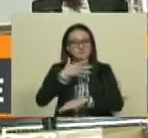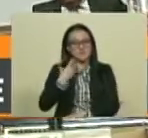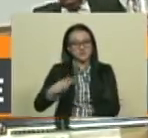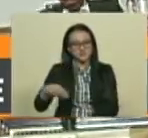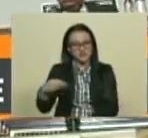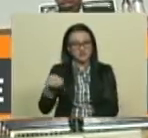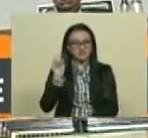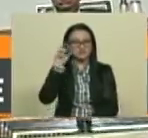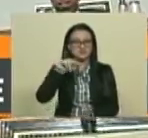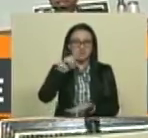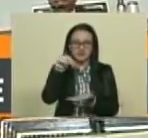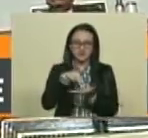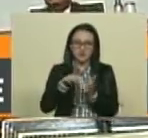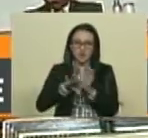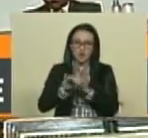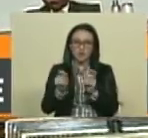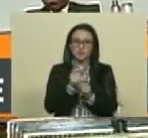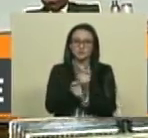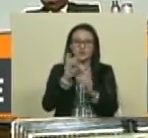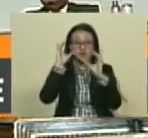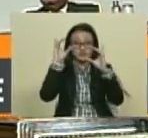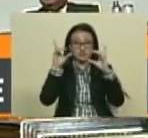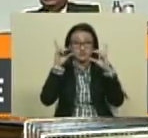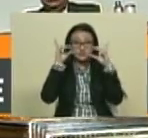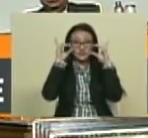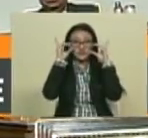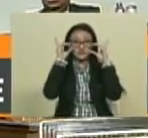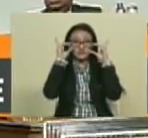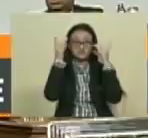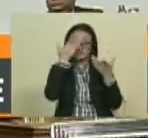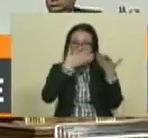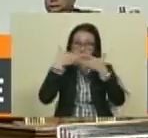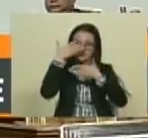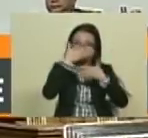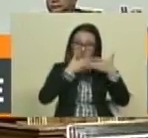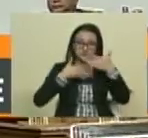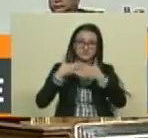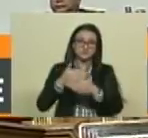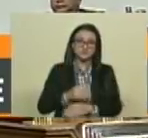presidenta de la Asamblea Nacional Constituyente.